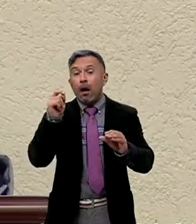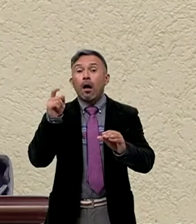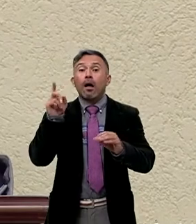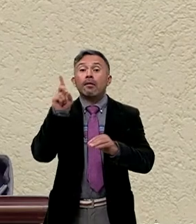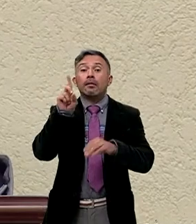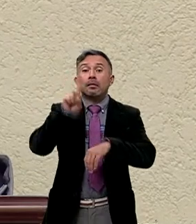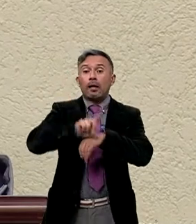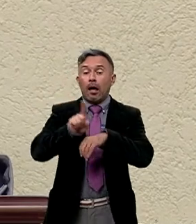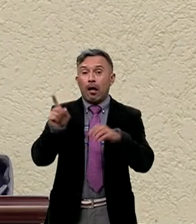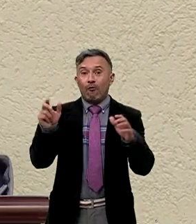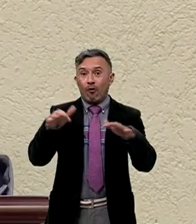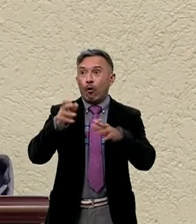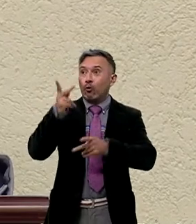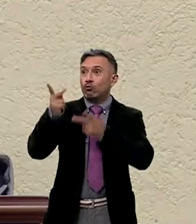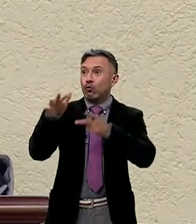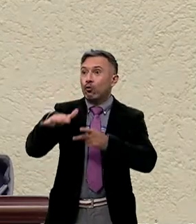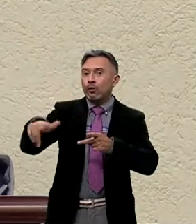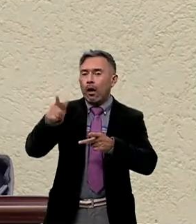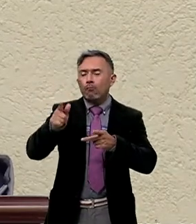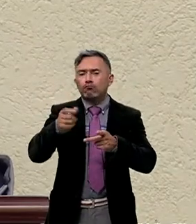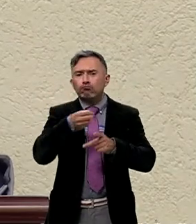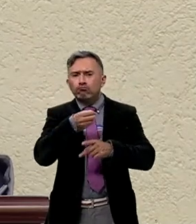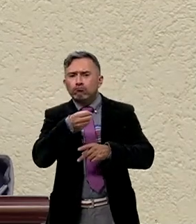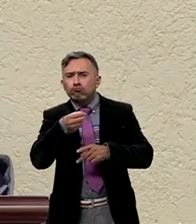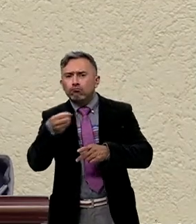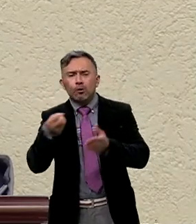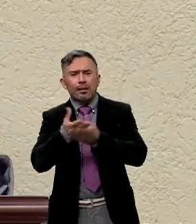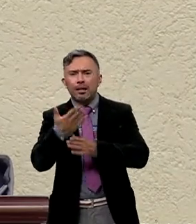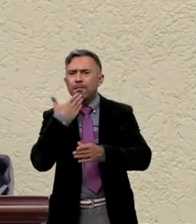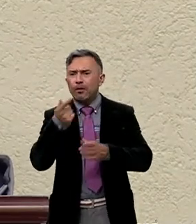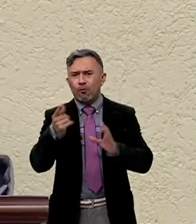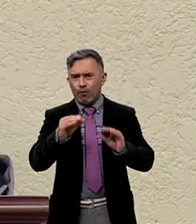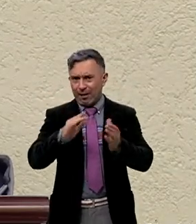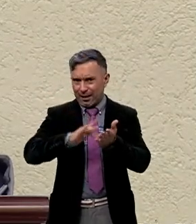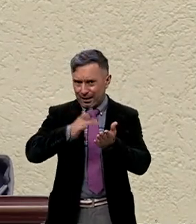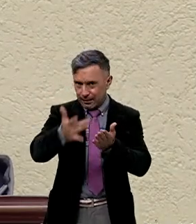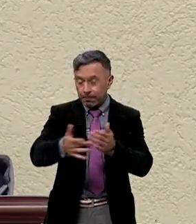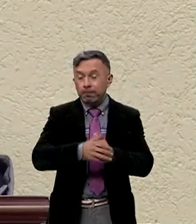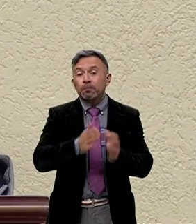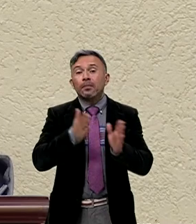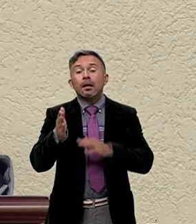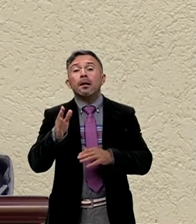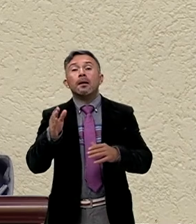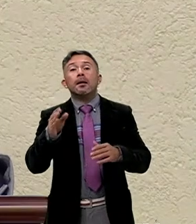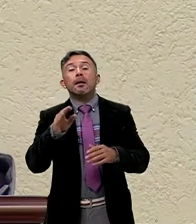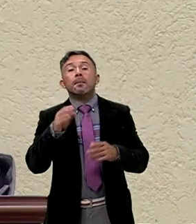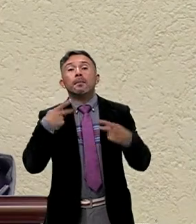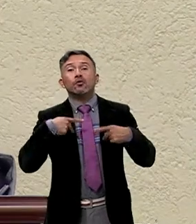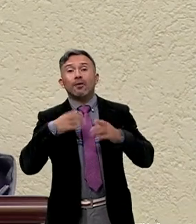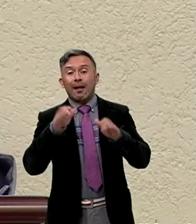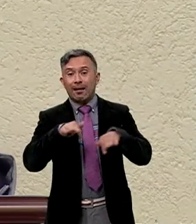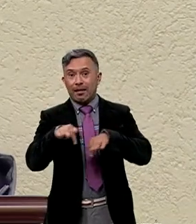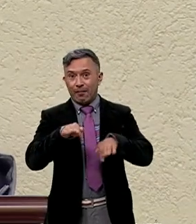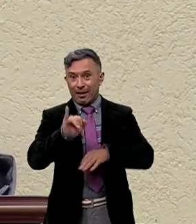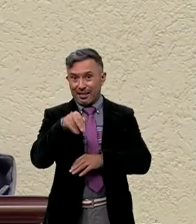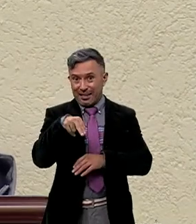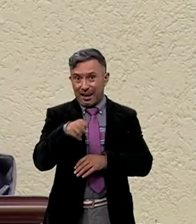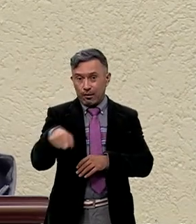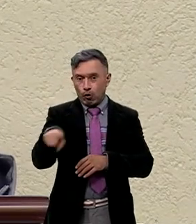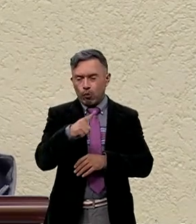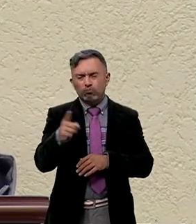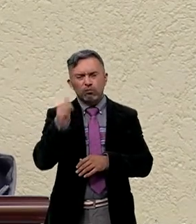consulta fuera un éxito agradezco también a todo el personal del ine que con el profesionalismo de siempre su compromiso institucional